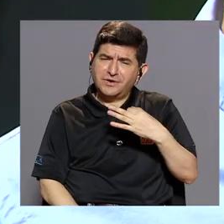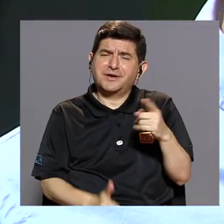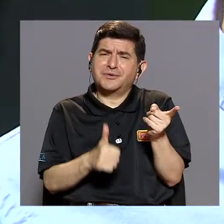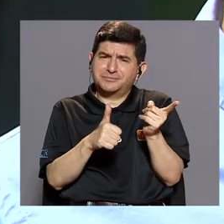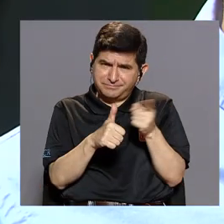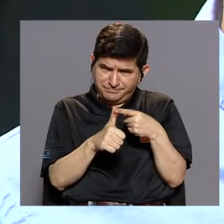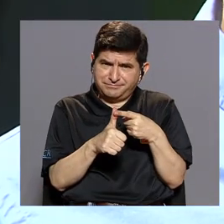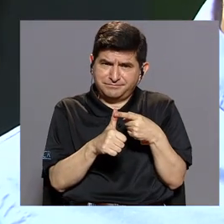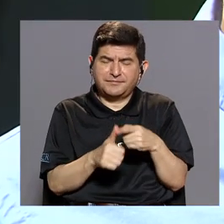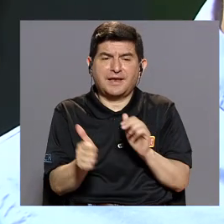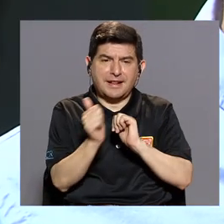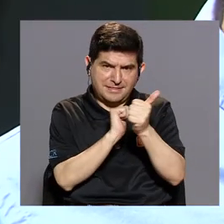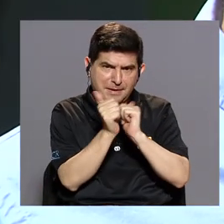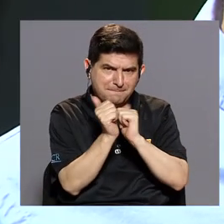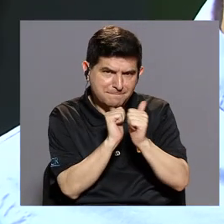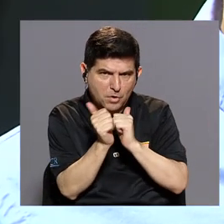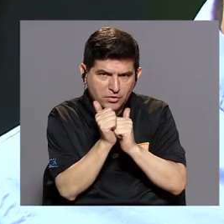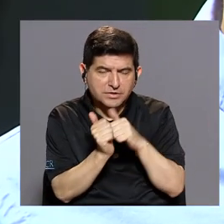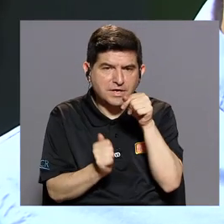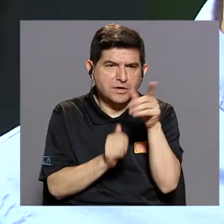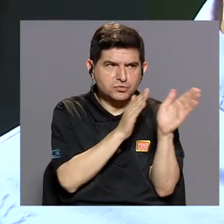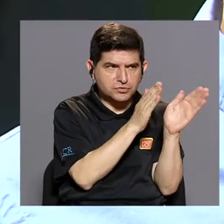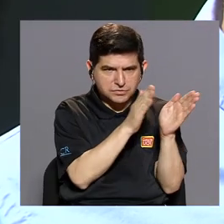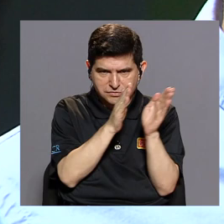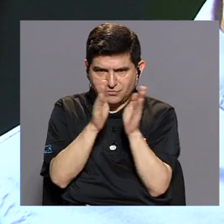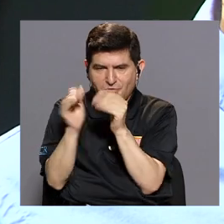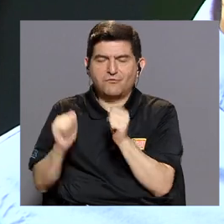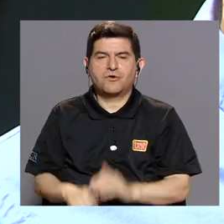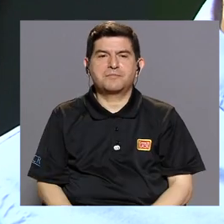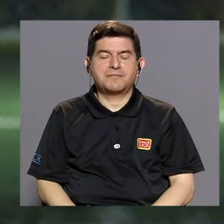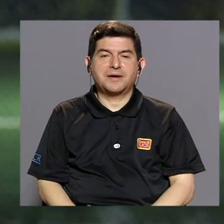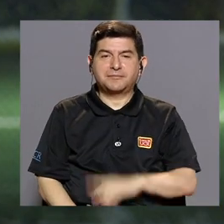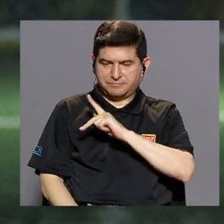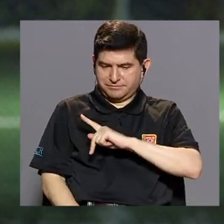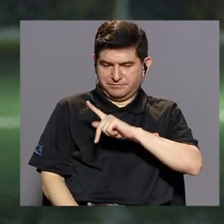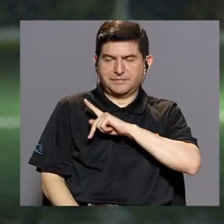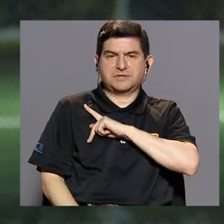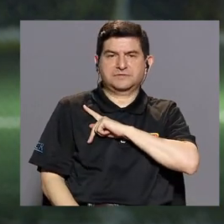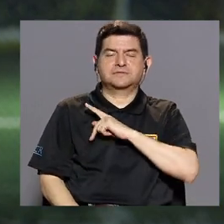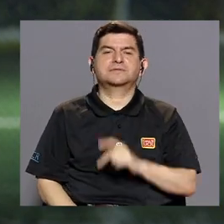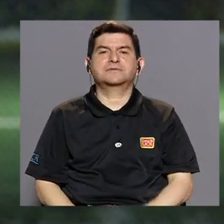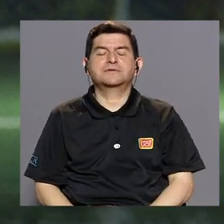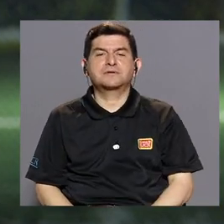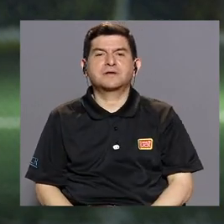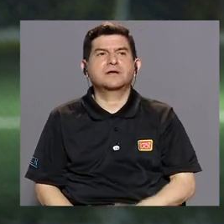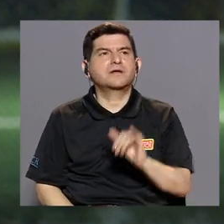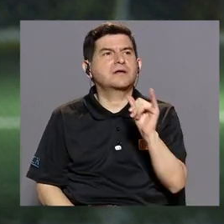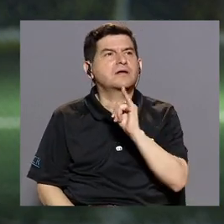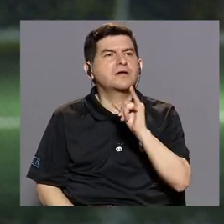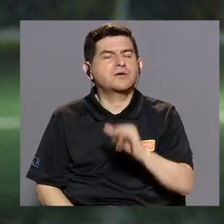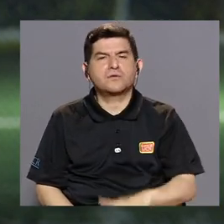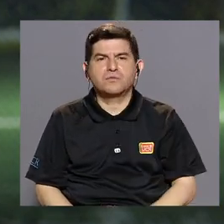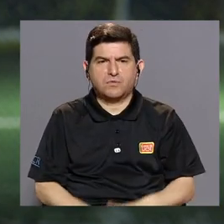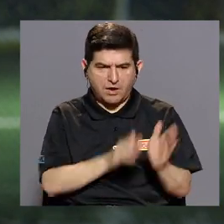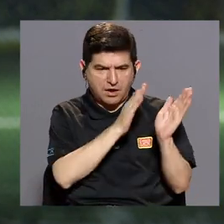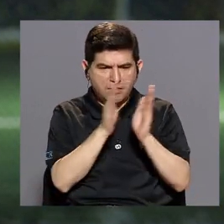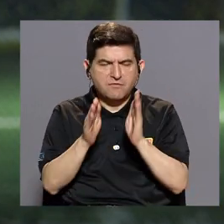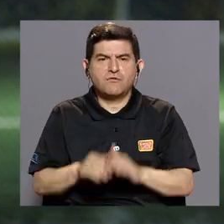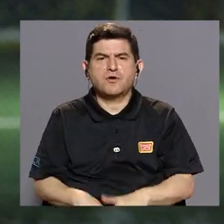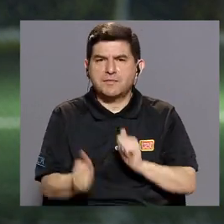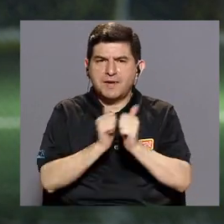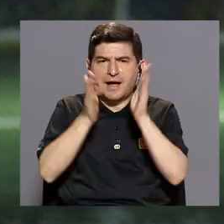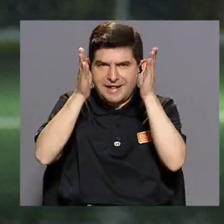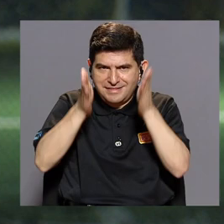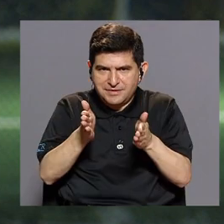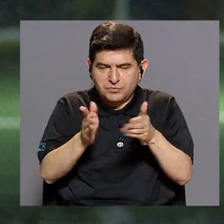en primera instancia el deporte te forma como persona, el deporte te forma como, obviamente, como